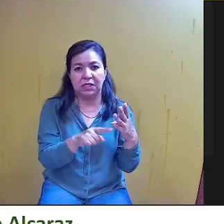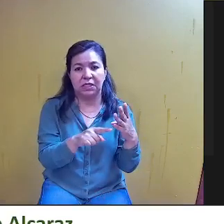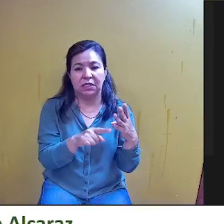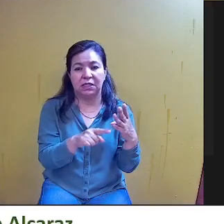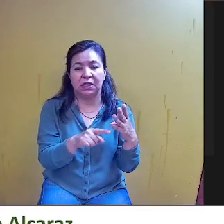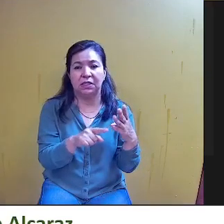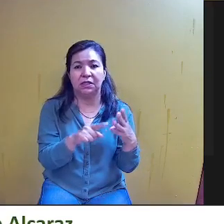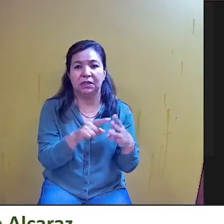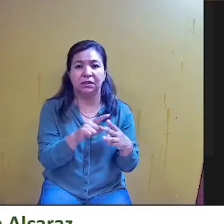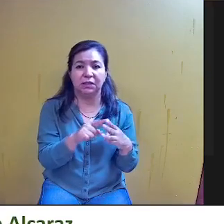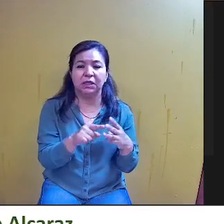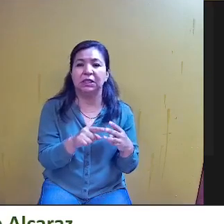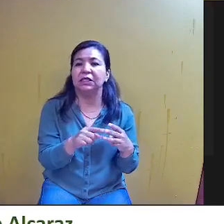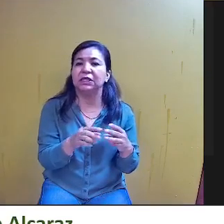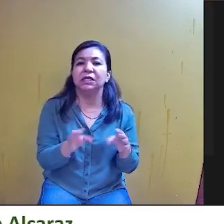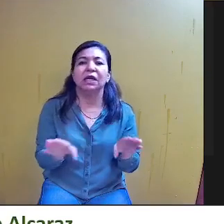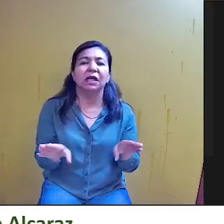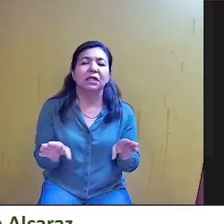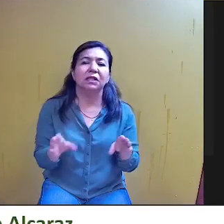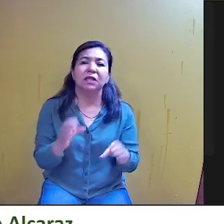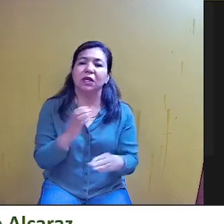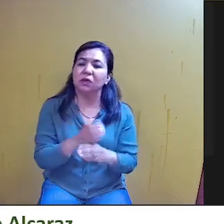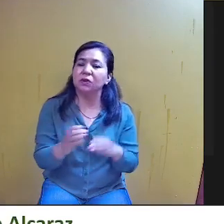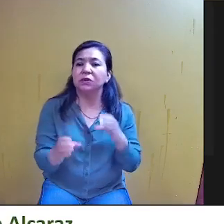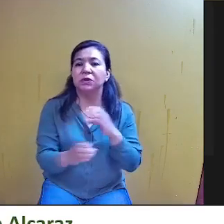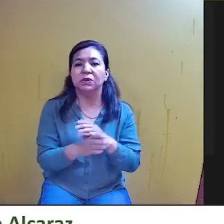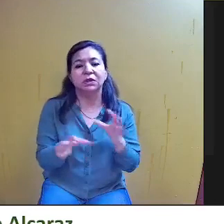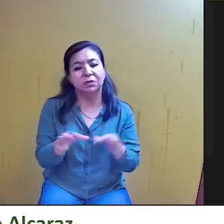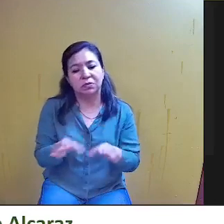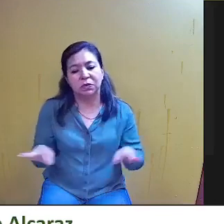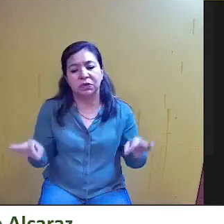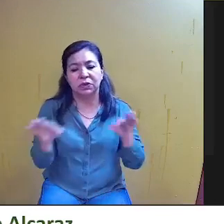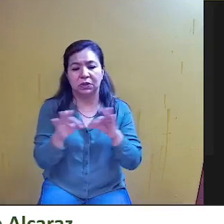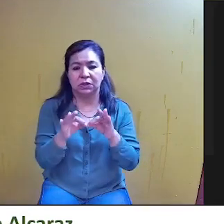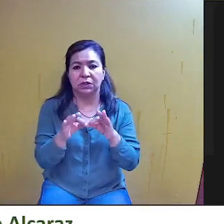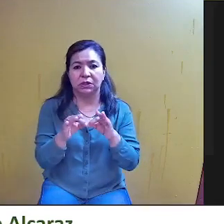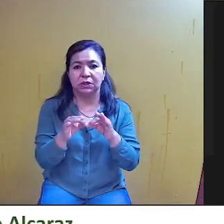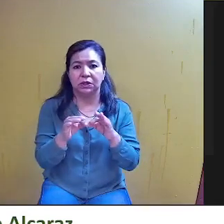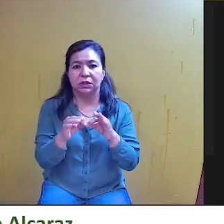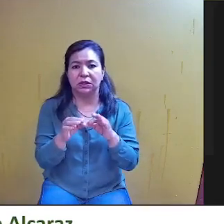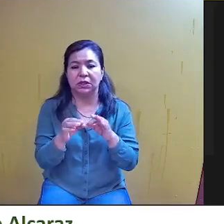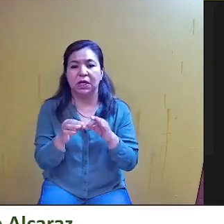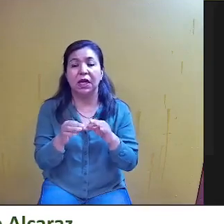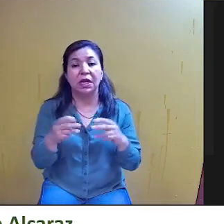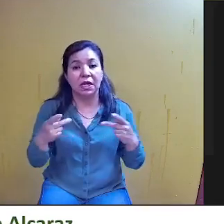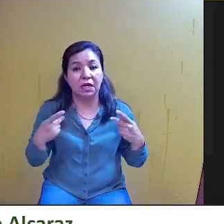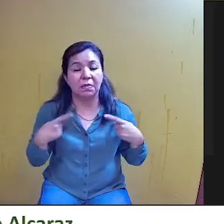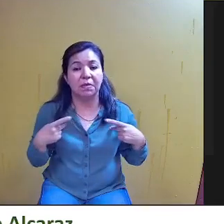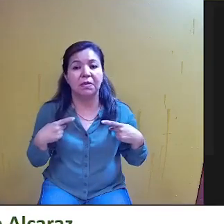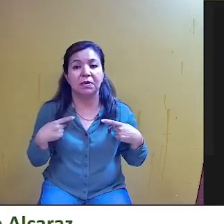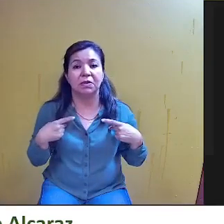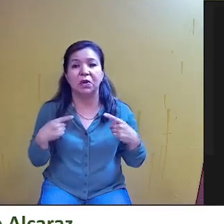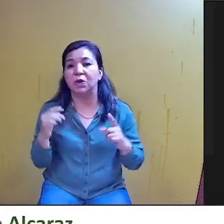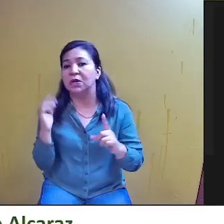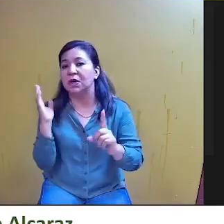circunstancias preponderantes: el protagonismo, la dirección del discurso y la